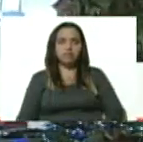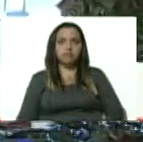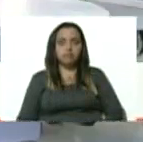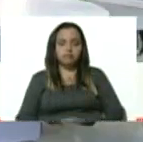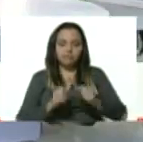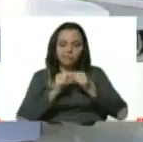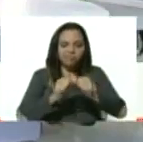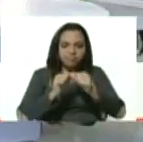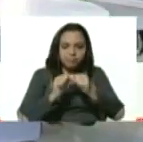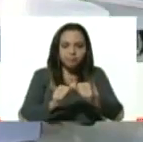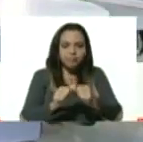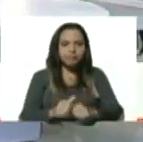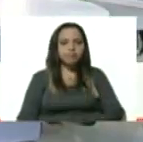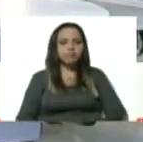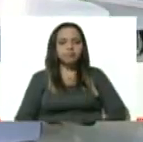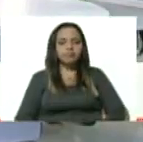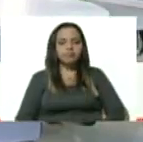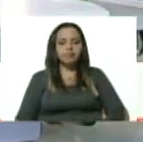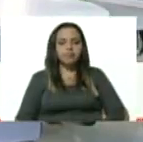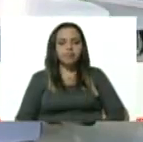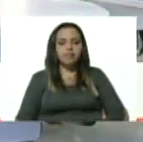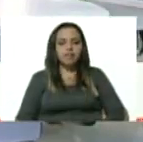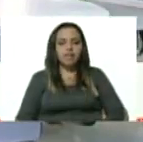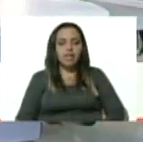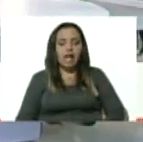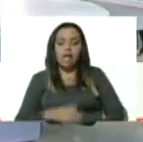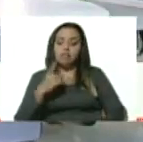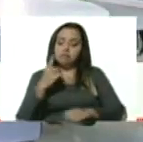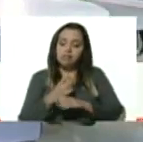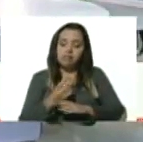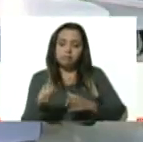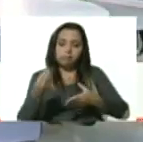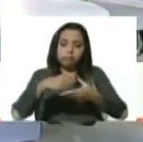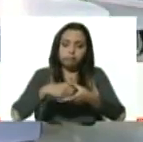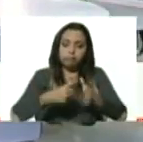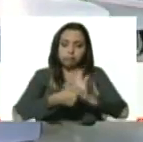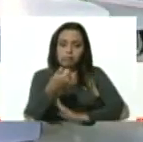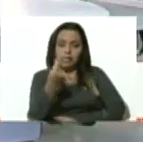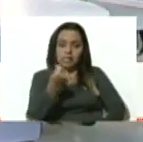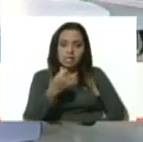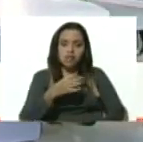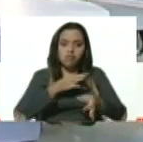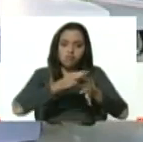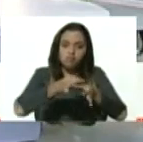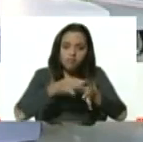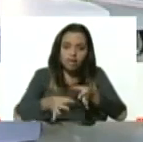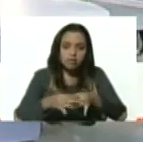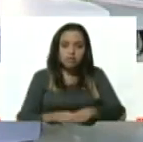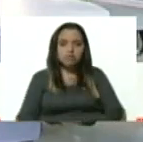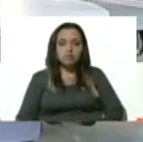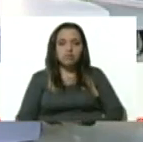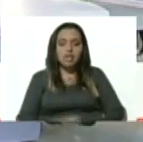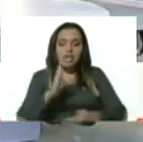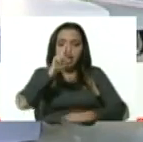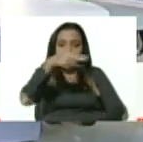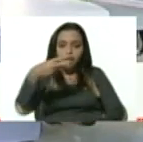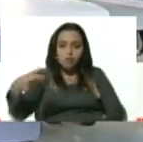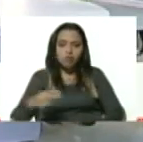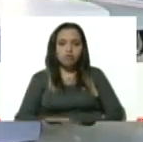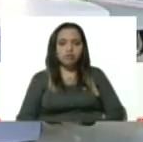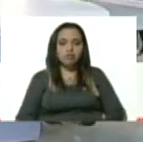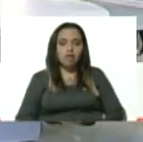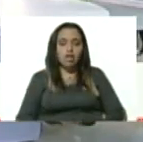Mantenemos la maquinaria, pues. Esto implica inversión en bolívares, en petro, en euros, en